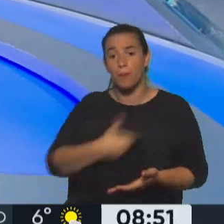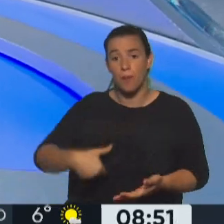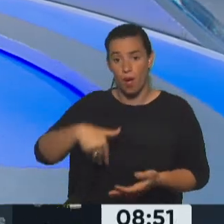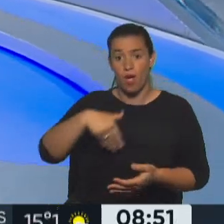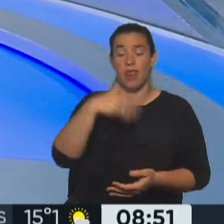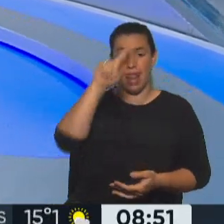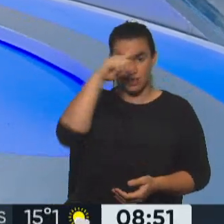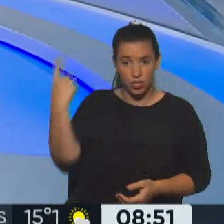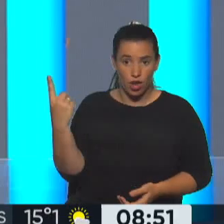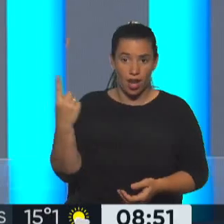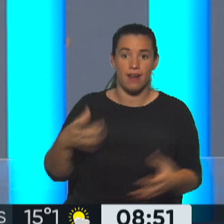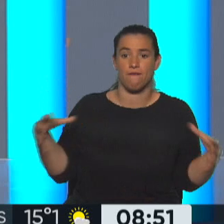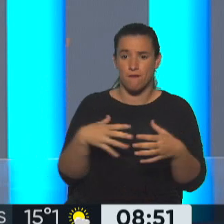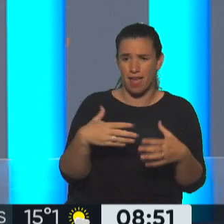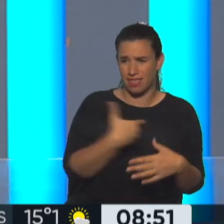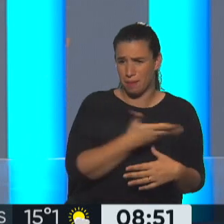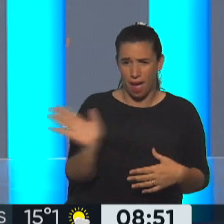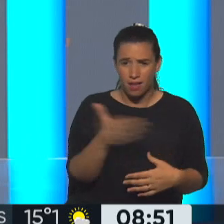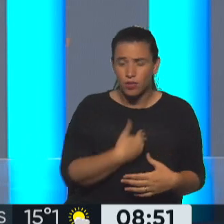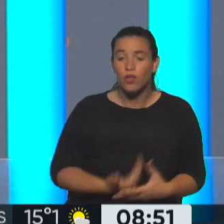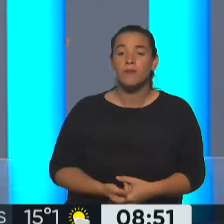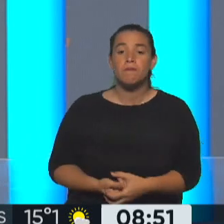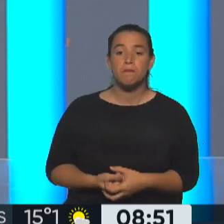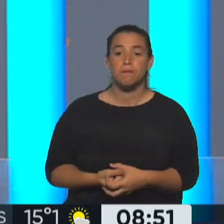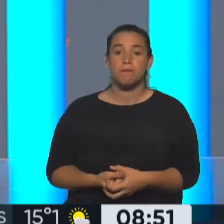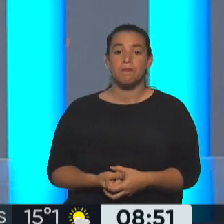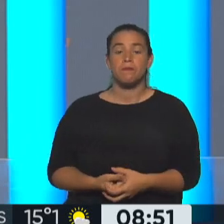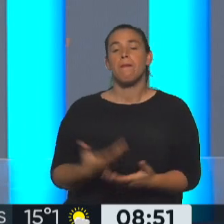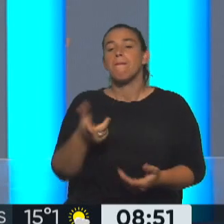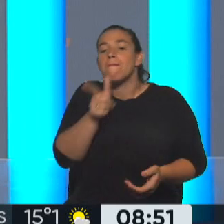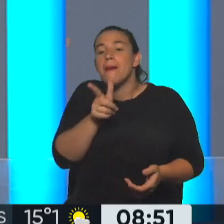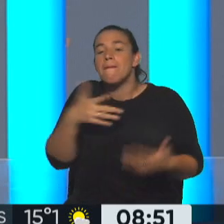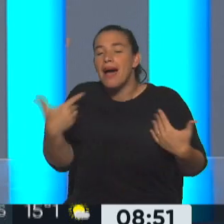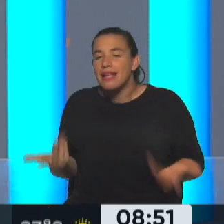del Frente de Todos? Me parece que hay unas posturas políticas que trata de